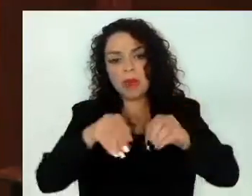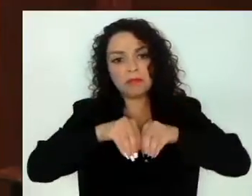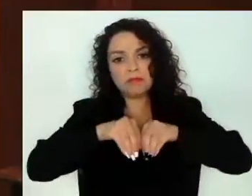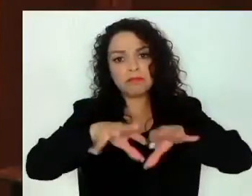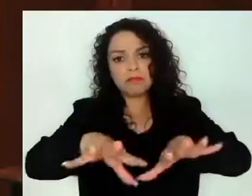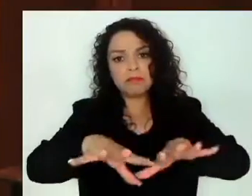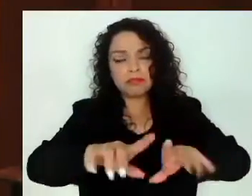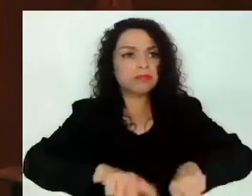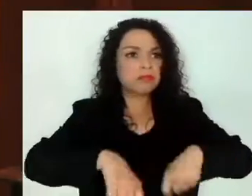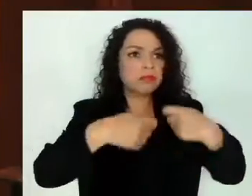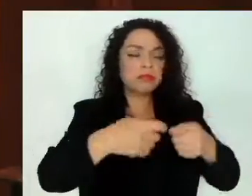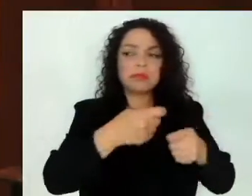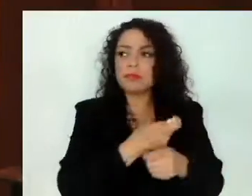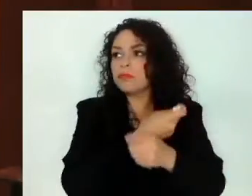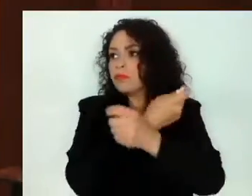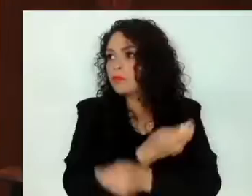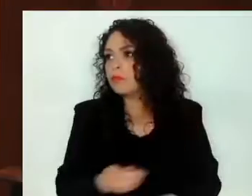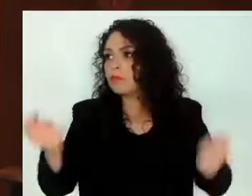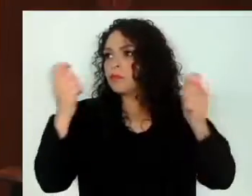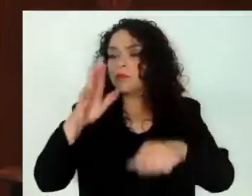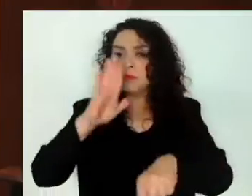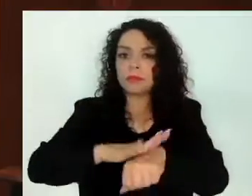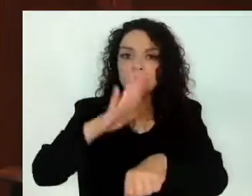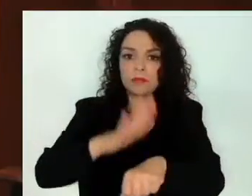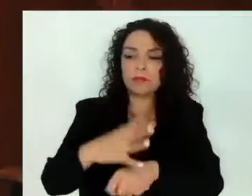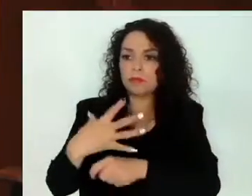remita, reproduzca, revele,